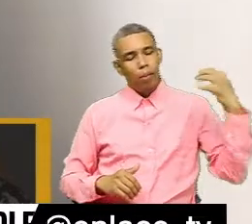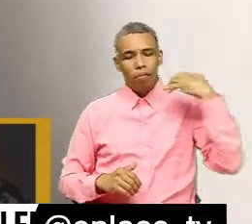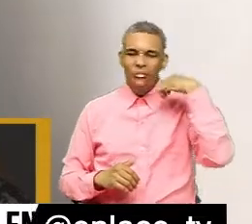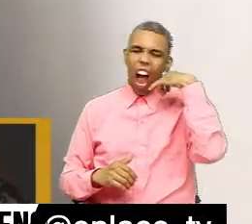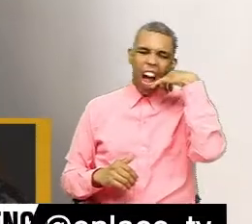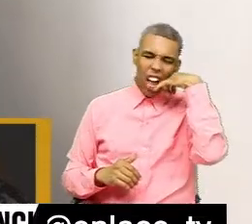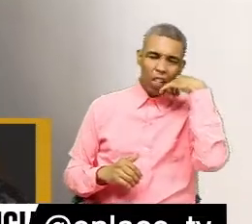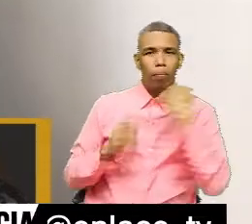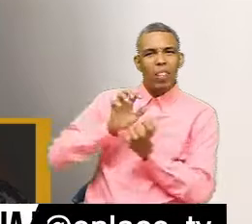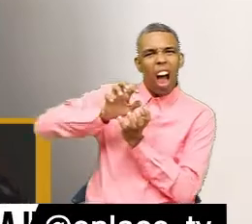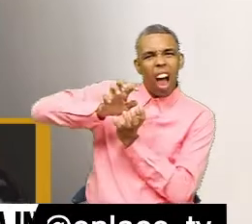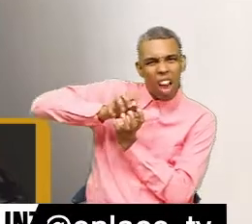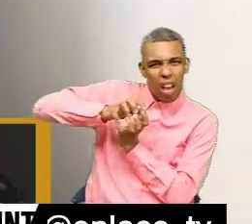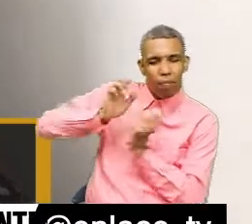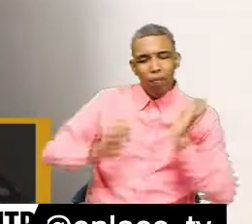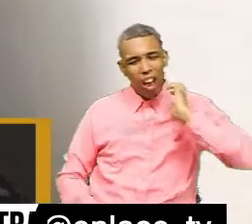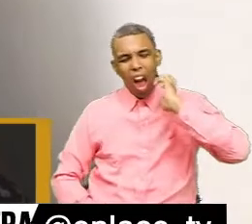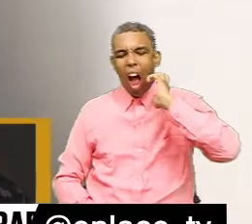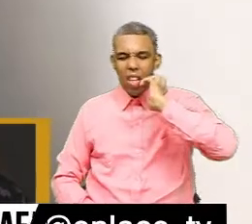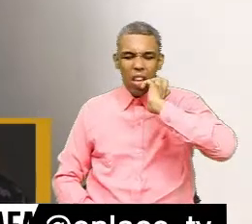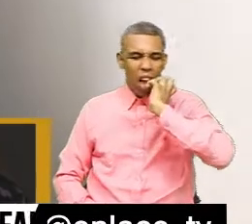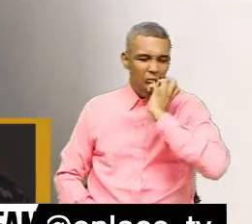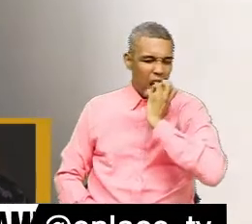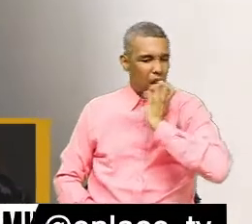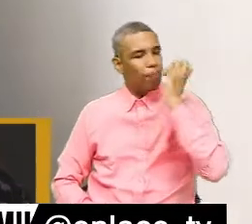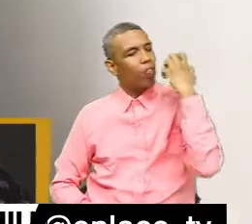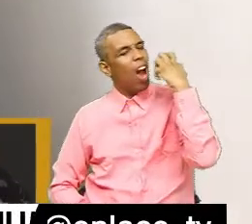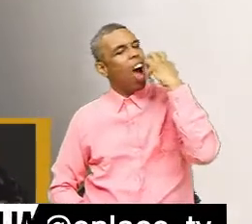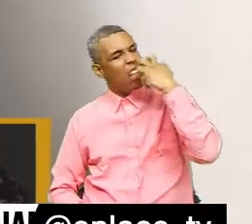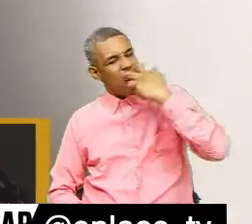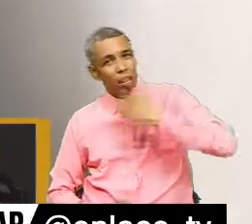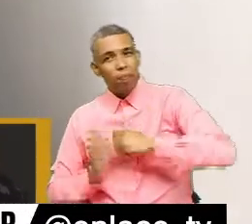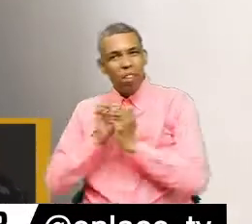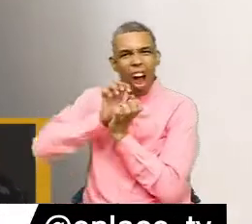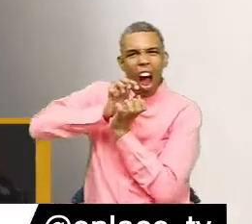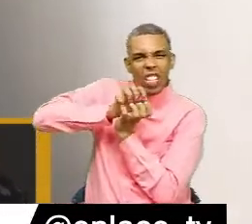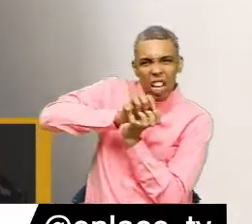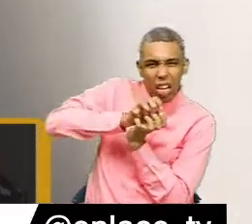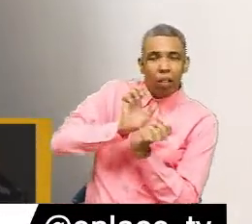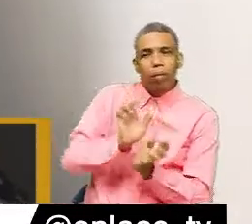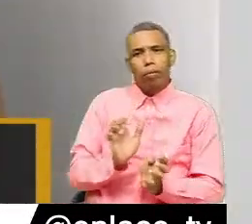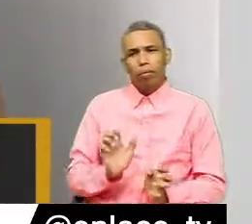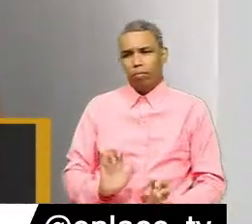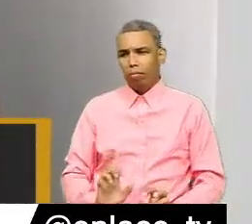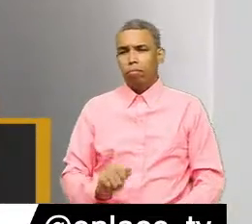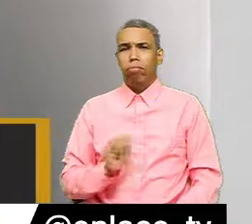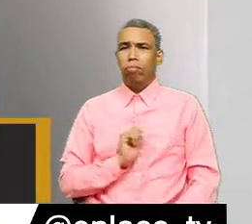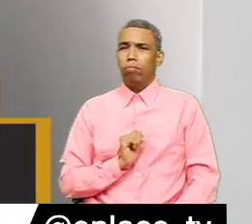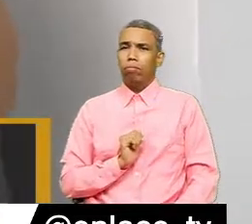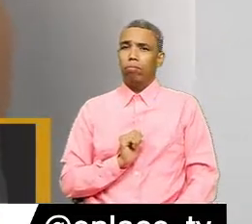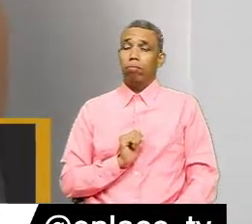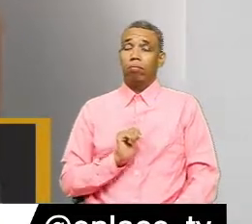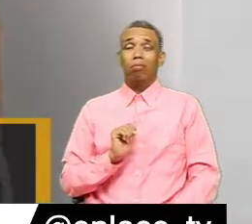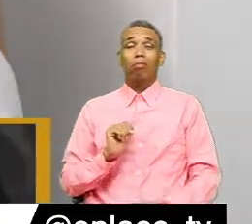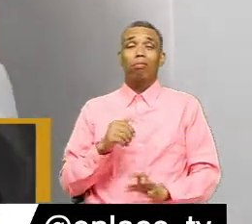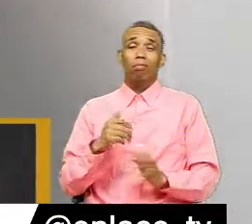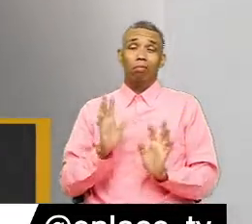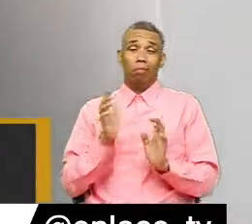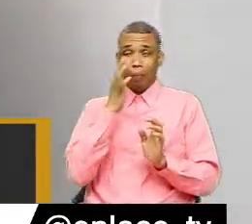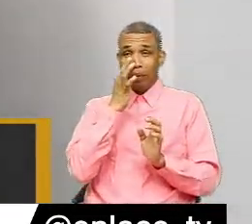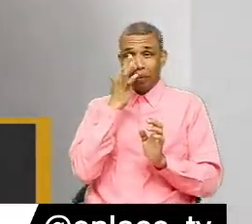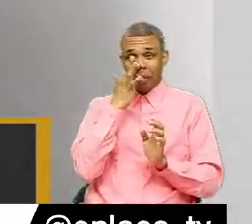fue algo terrible porque él era ahí engreído en su dedito. Su mamá debe protegerlo